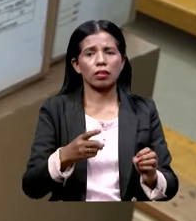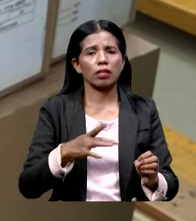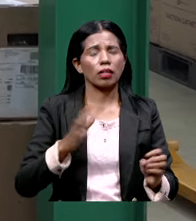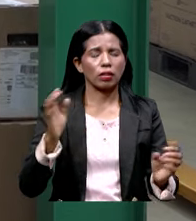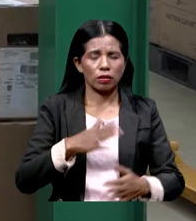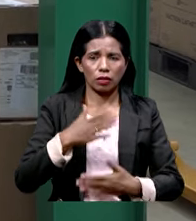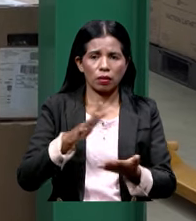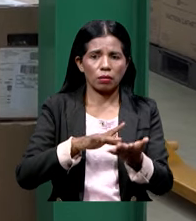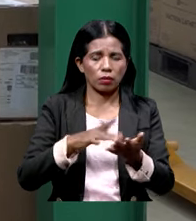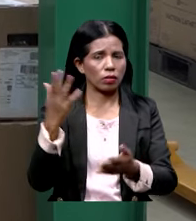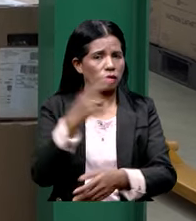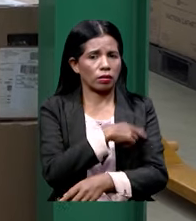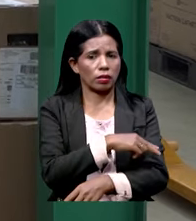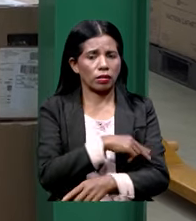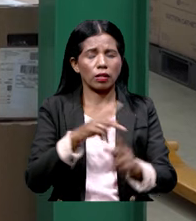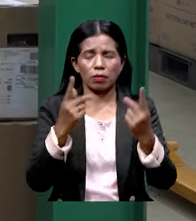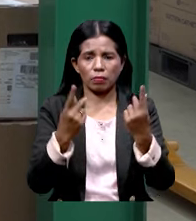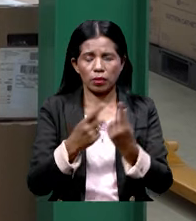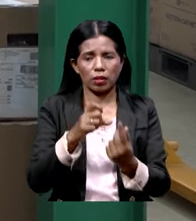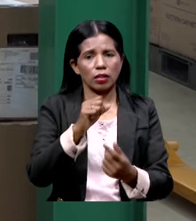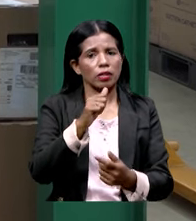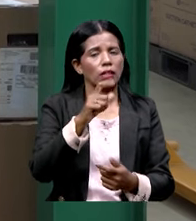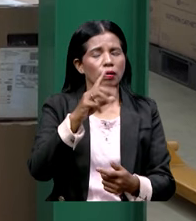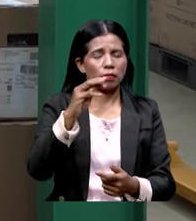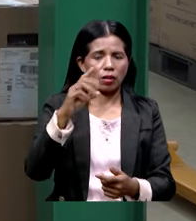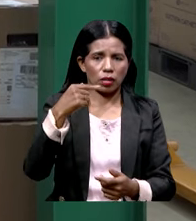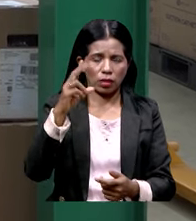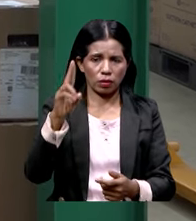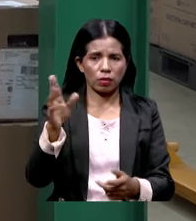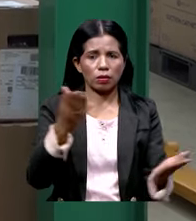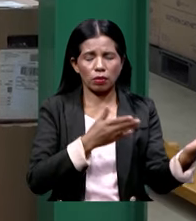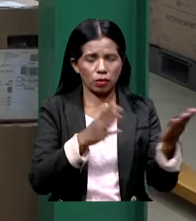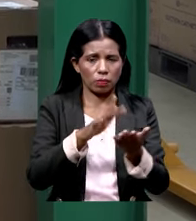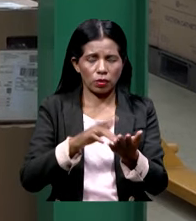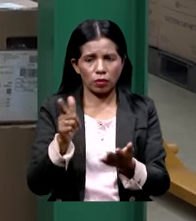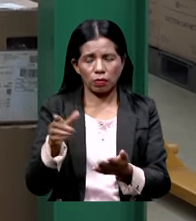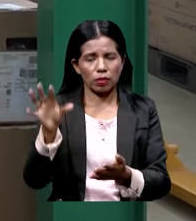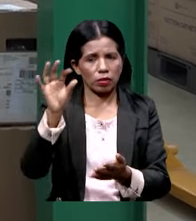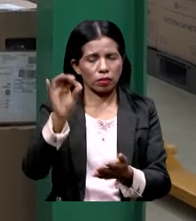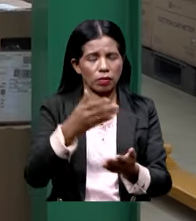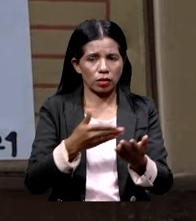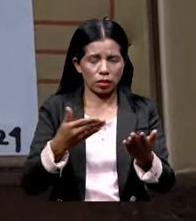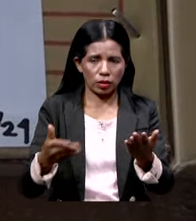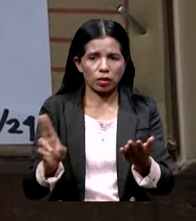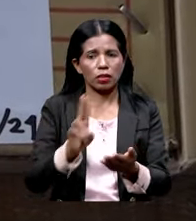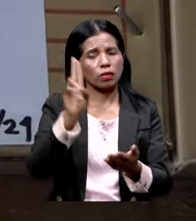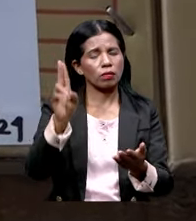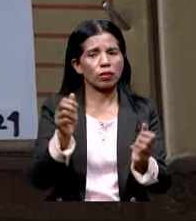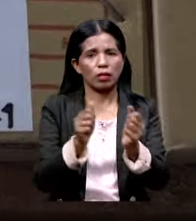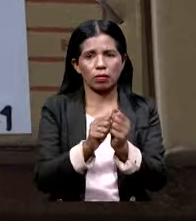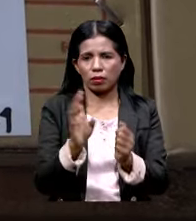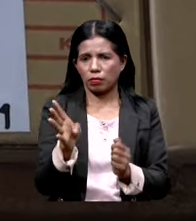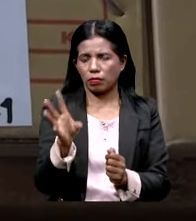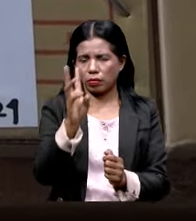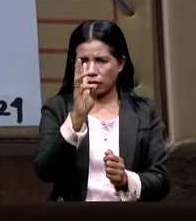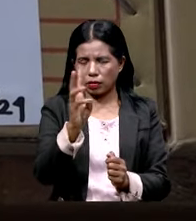sira antes ne companhia Salimagu Hatamaona ai moru item ranulu resinsia no produto consumáveis item hatnulu resinen